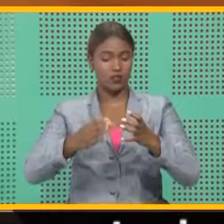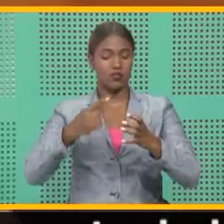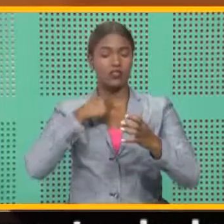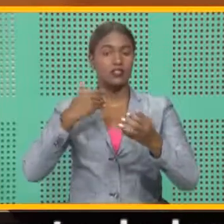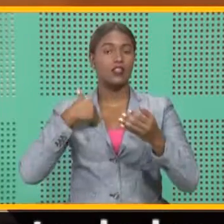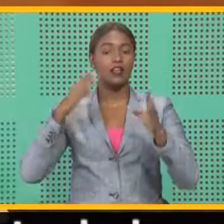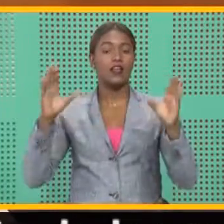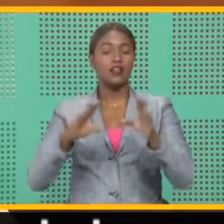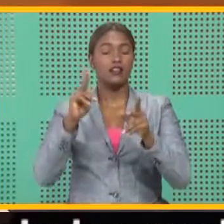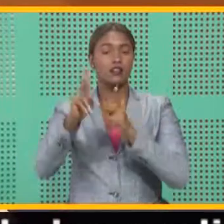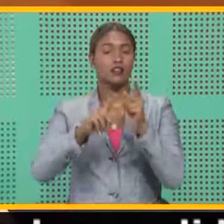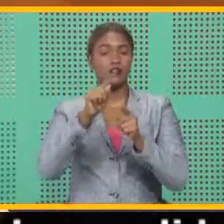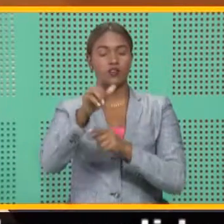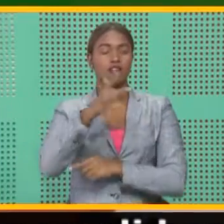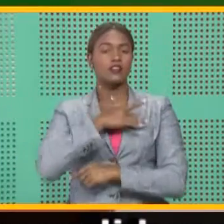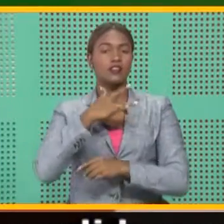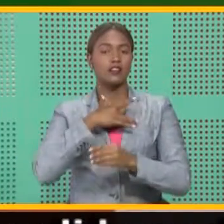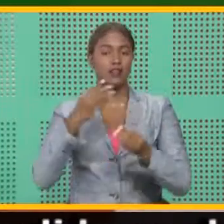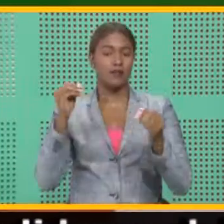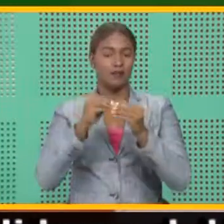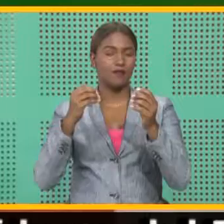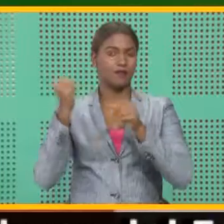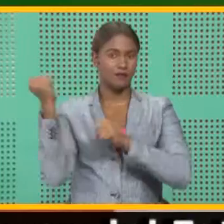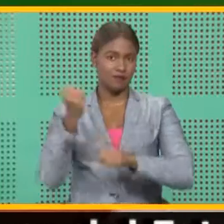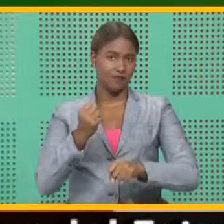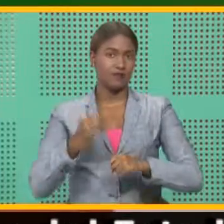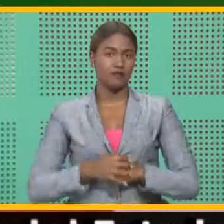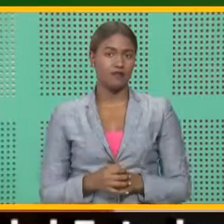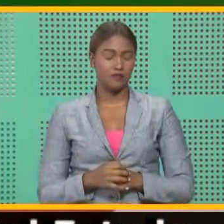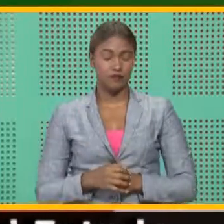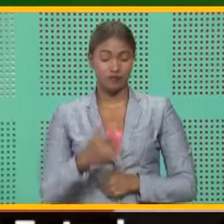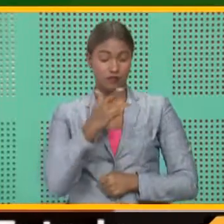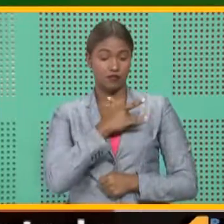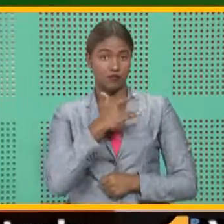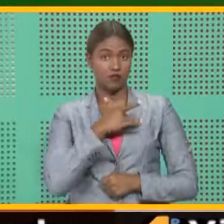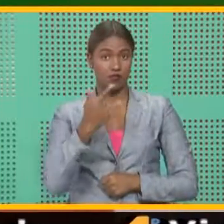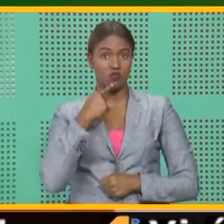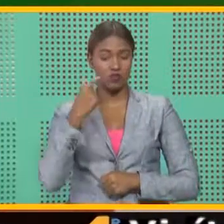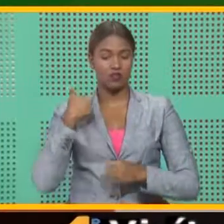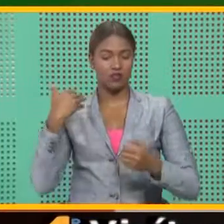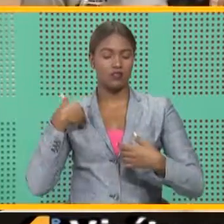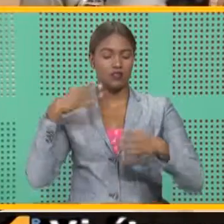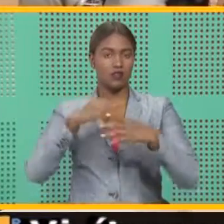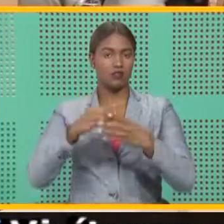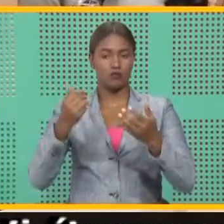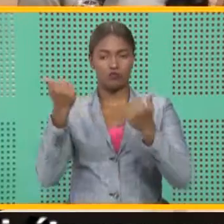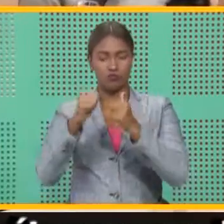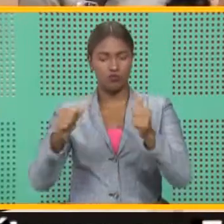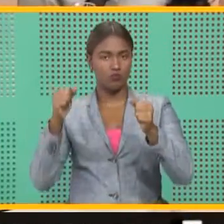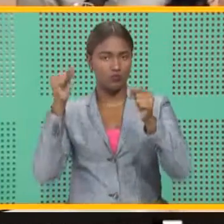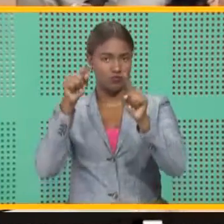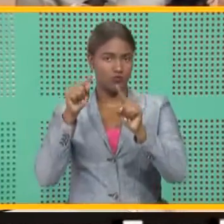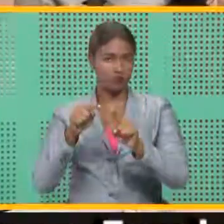a las personas sentirse muy empoderadas, sentirse que forman parte de algo.